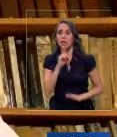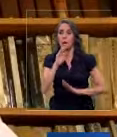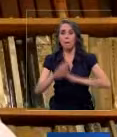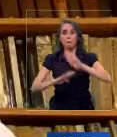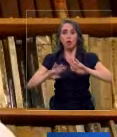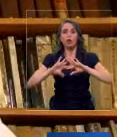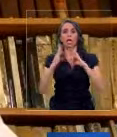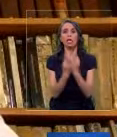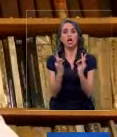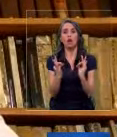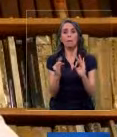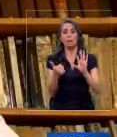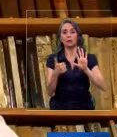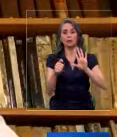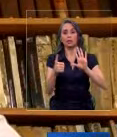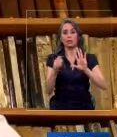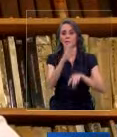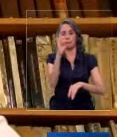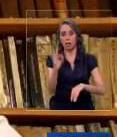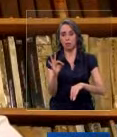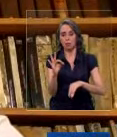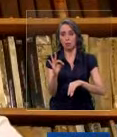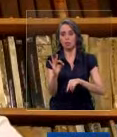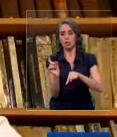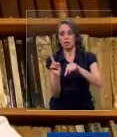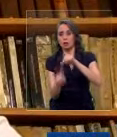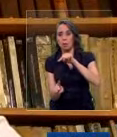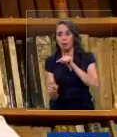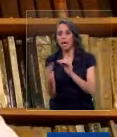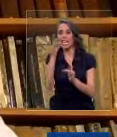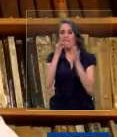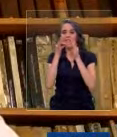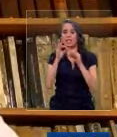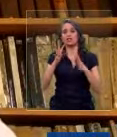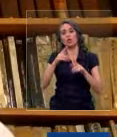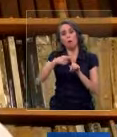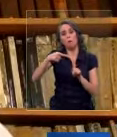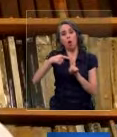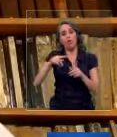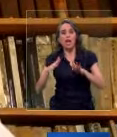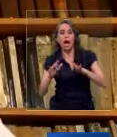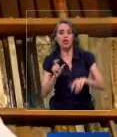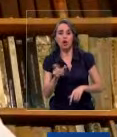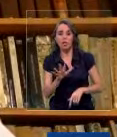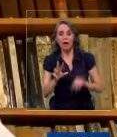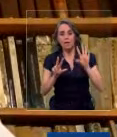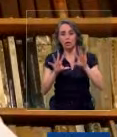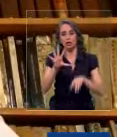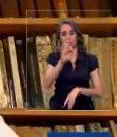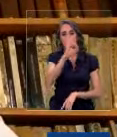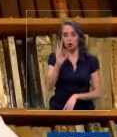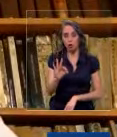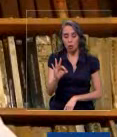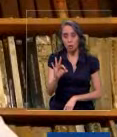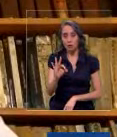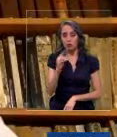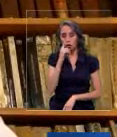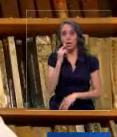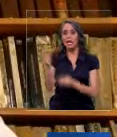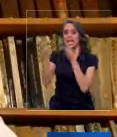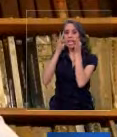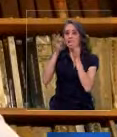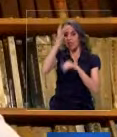cercana a un 60 por ciento contra infección moderada grave que sube a 80 85% y más contra